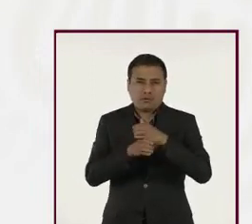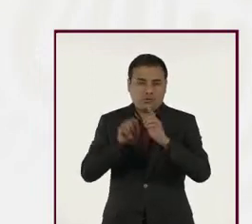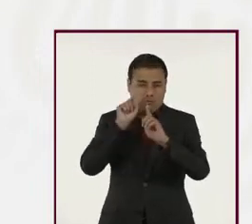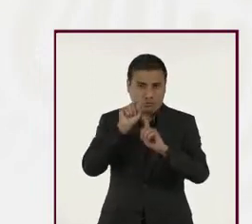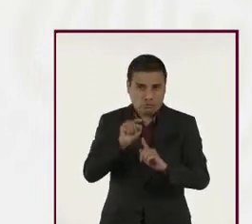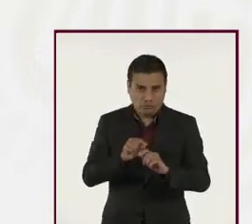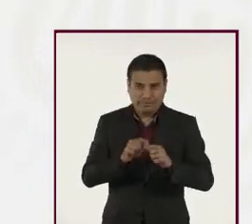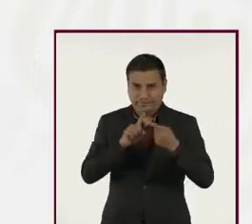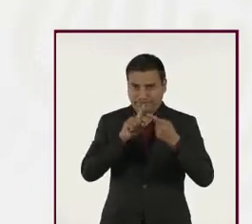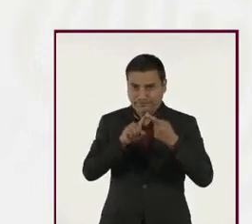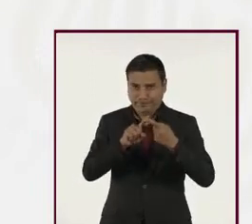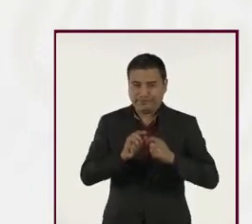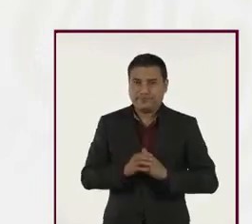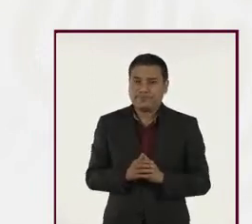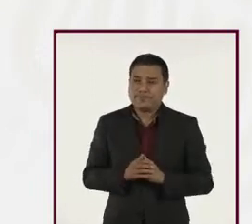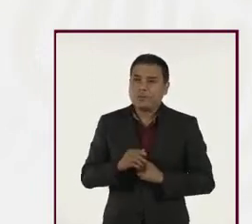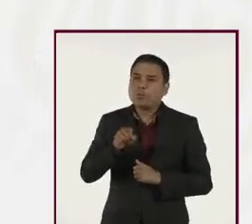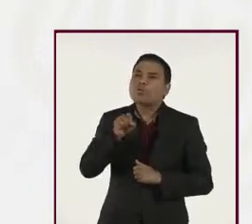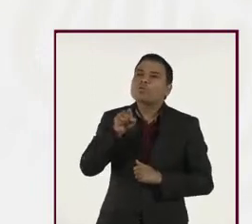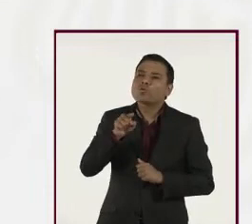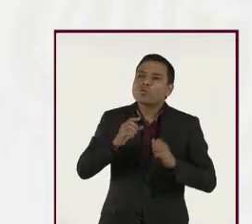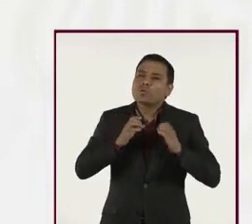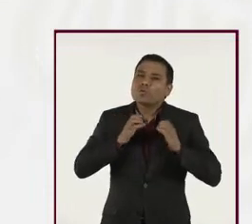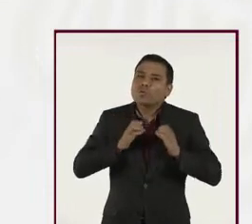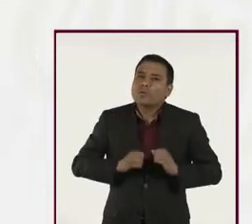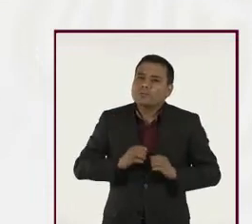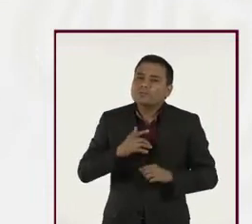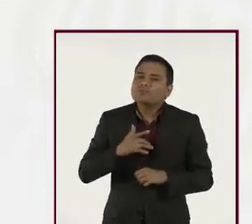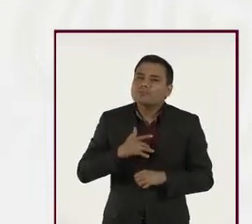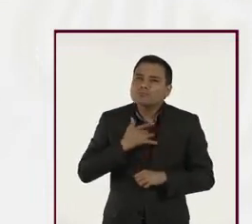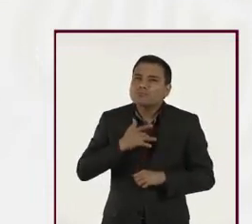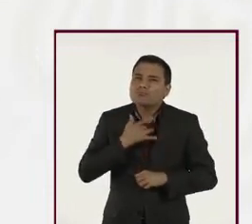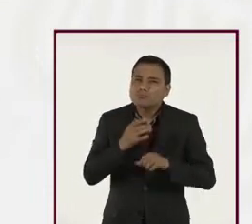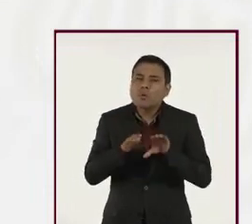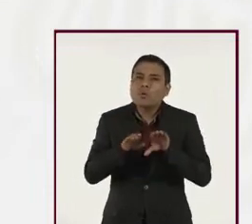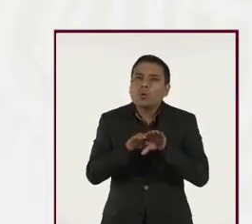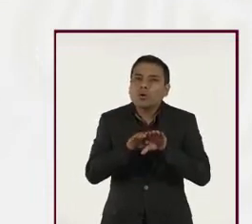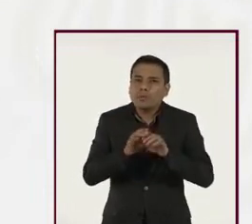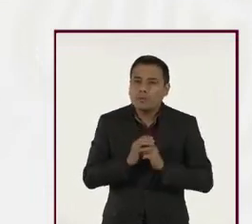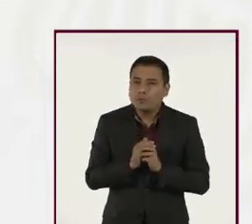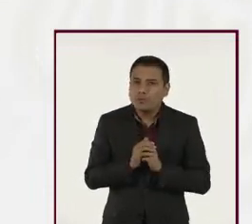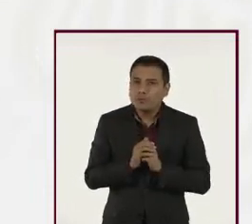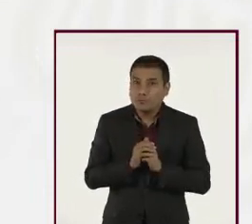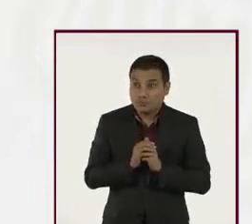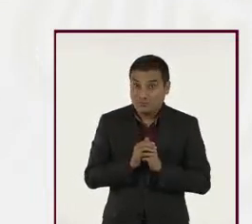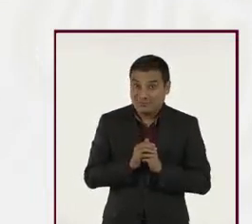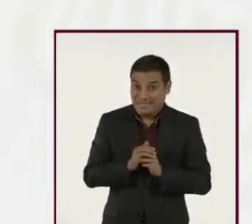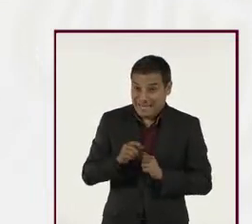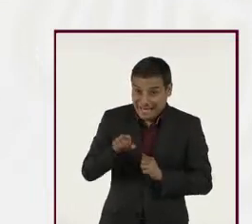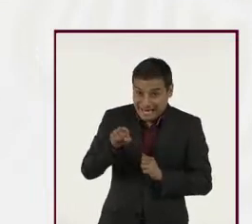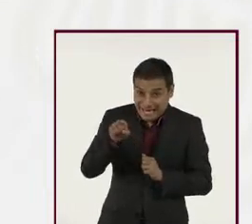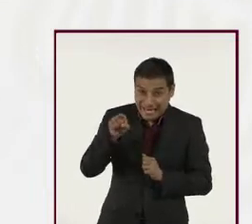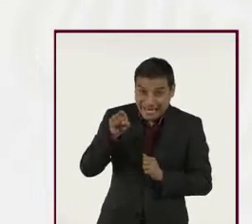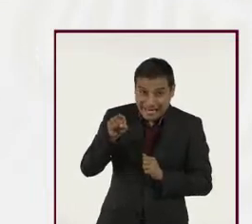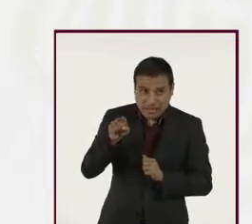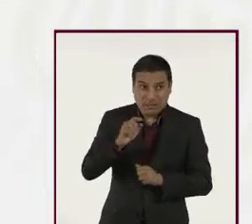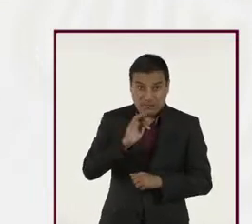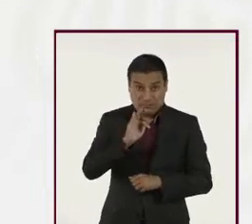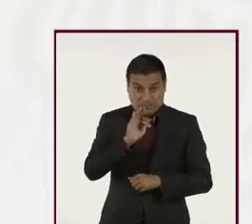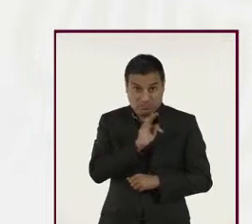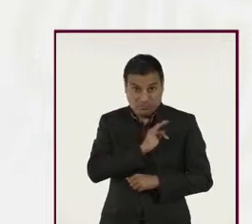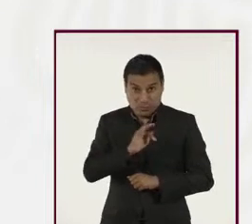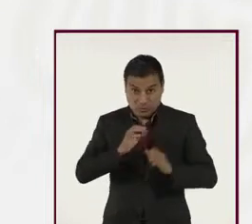es, ¿cómo se percibe corporalmente? Es decir, ¿qué tanto puede identificar las características reales